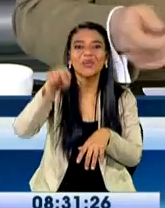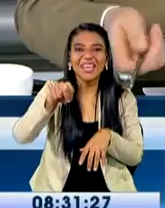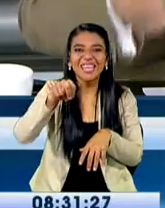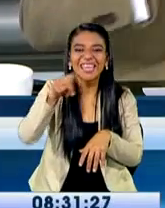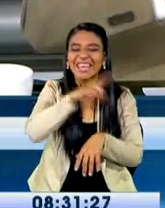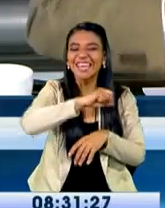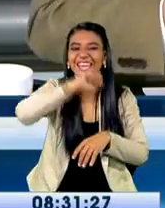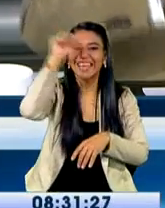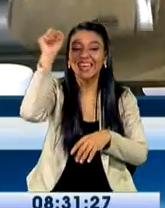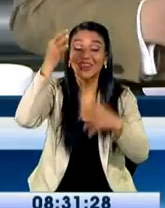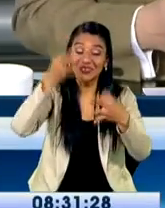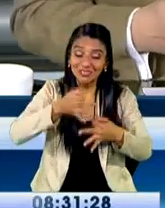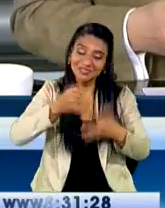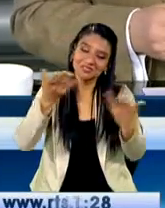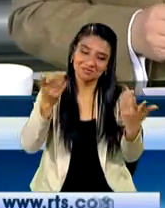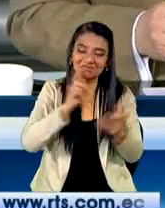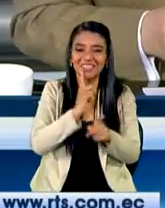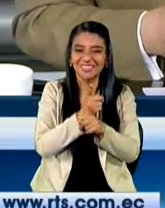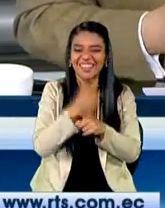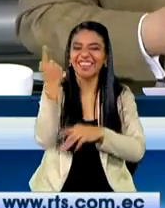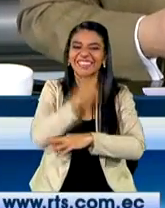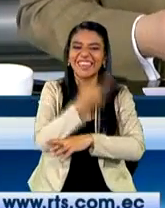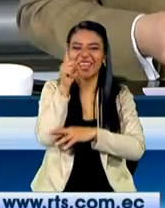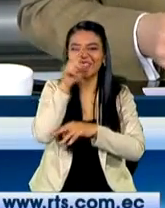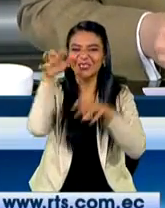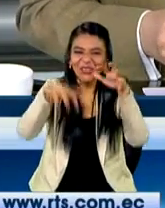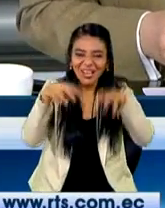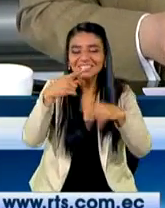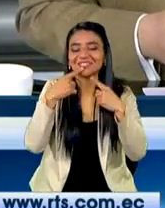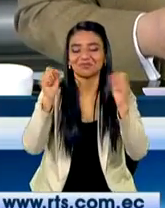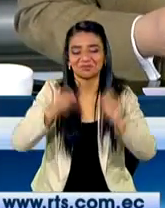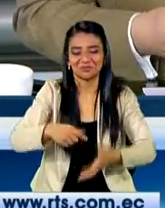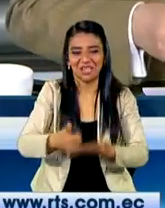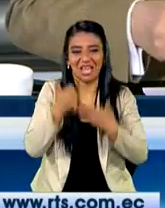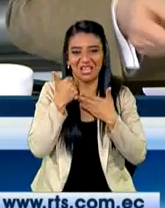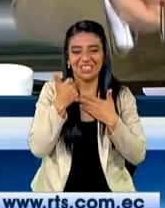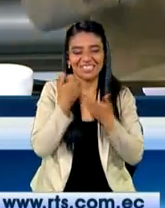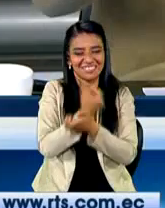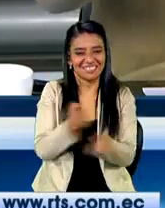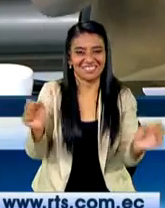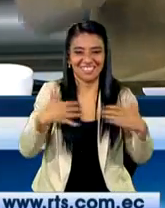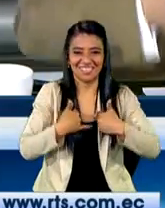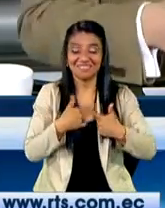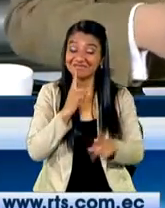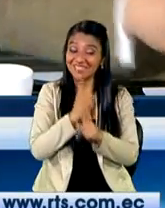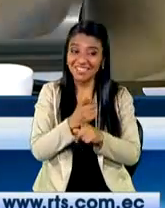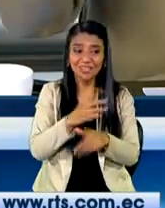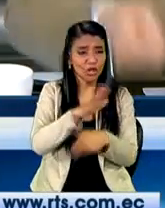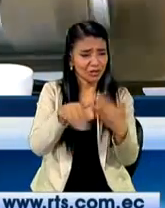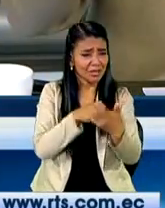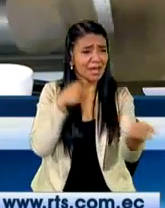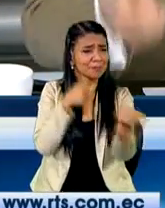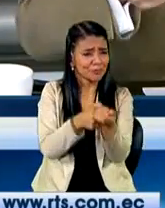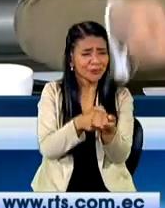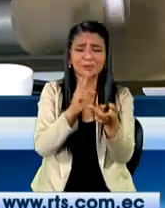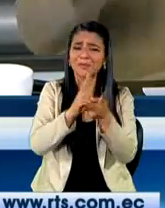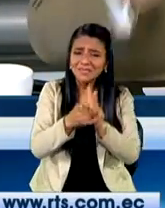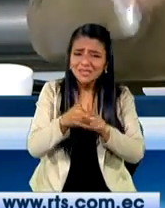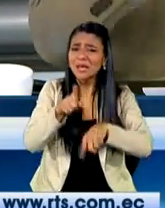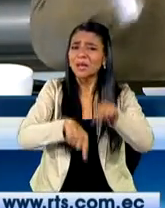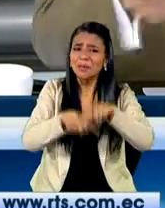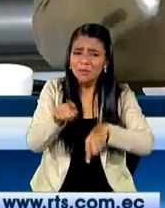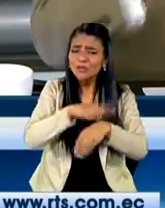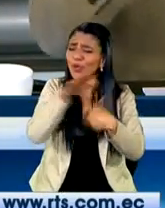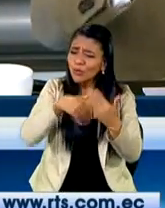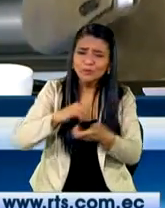por Halloween, que busca recaudar fondos para seguir ayudando en el rescate de animales. Hay que ponerles el hombro, vecinos y amigos,